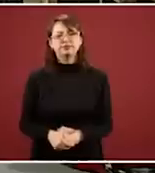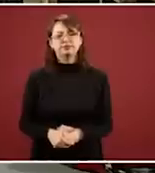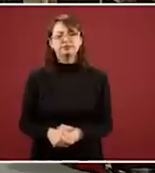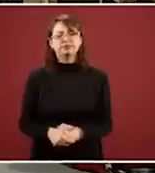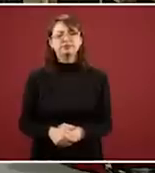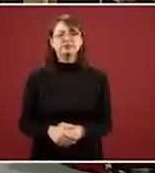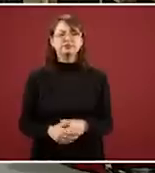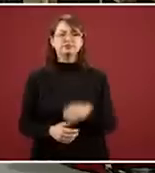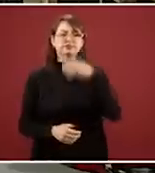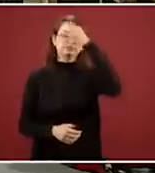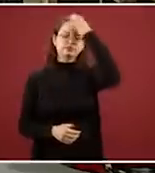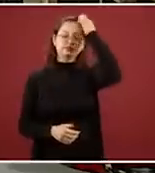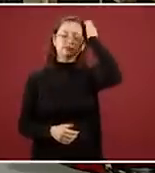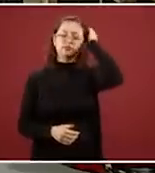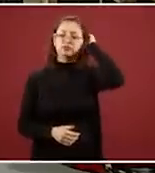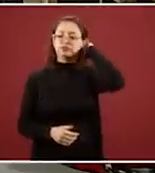si hay algo que